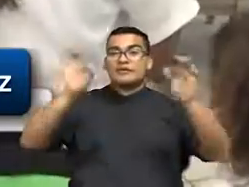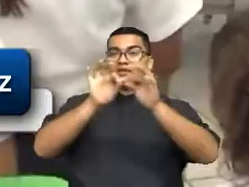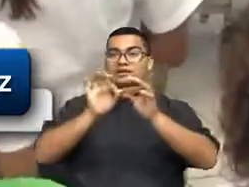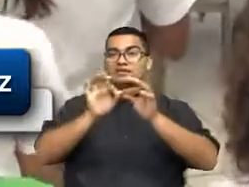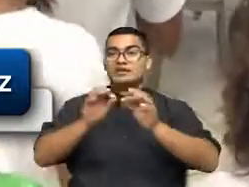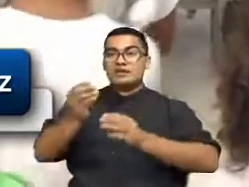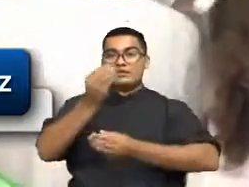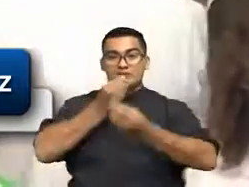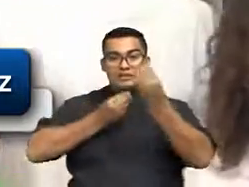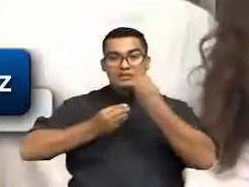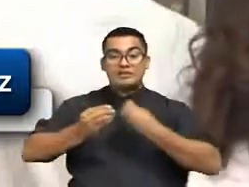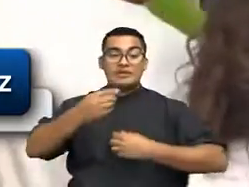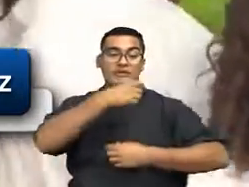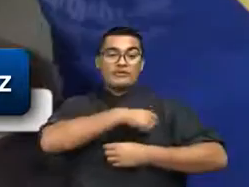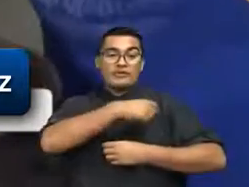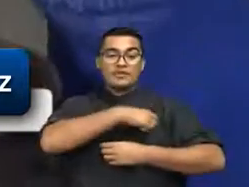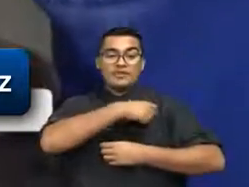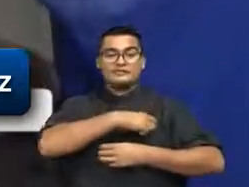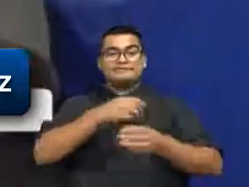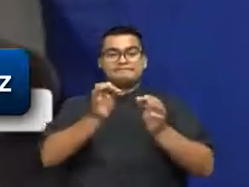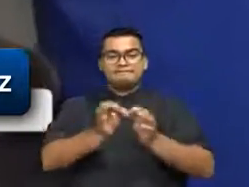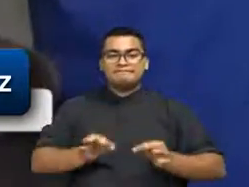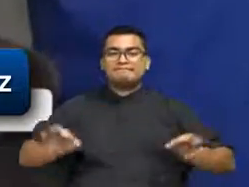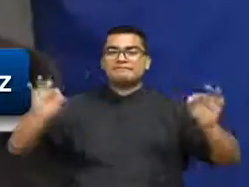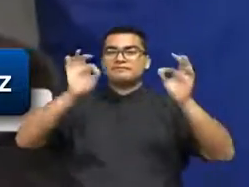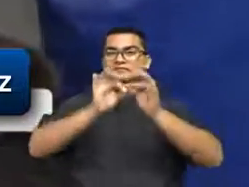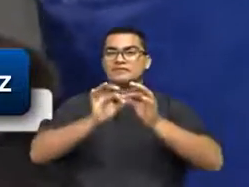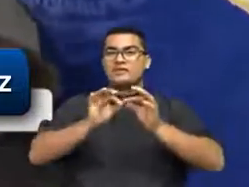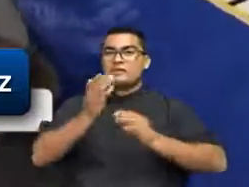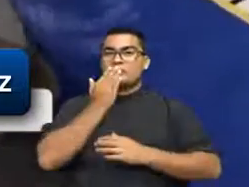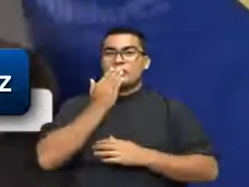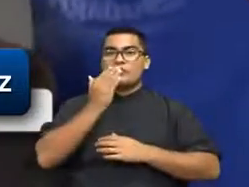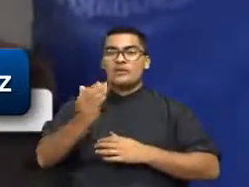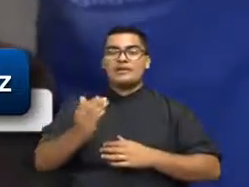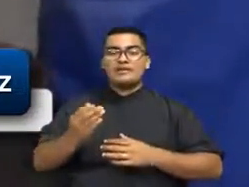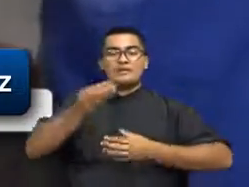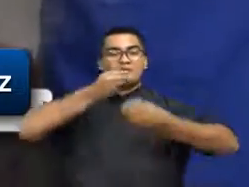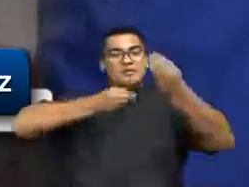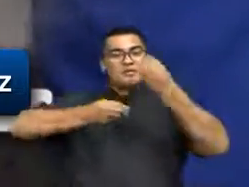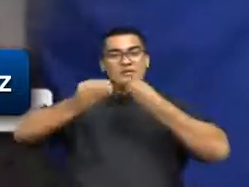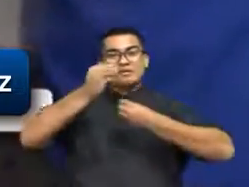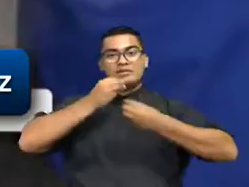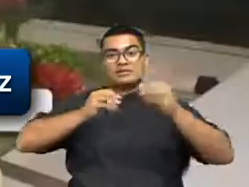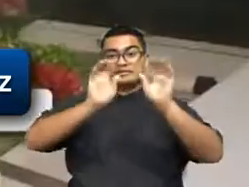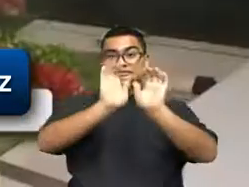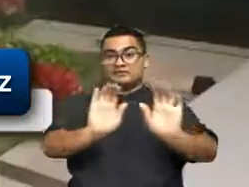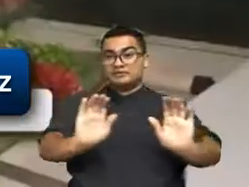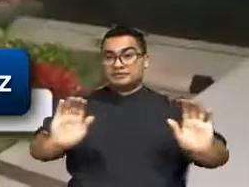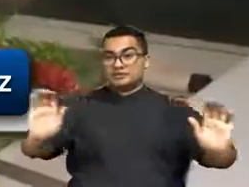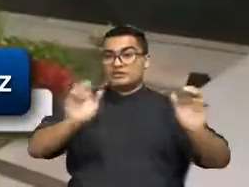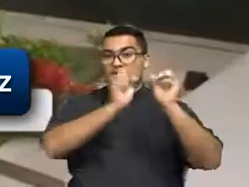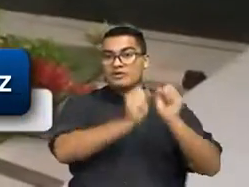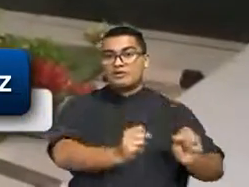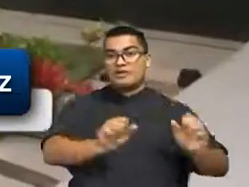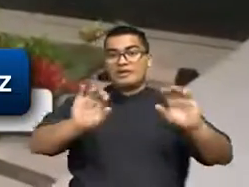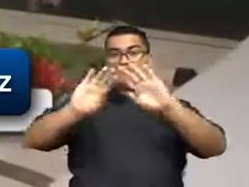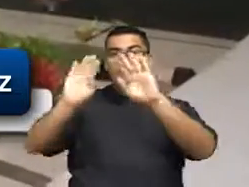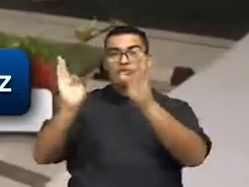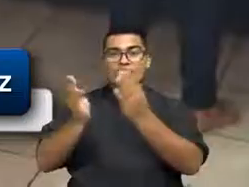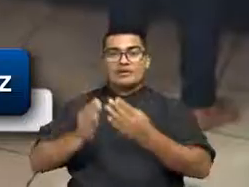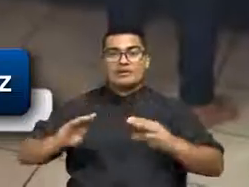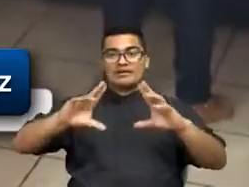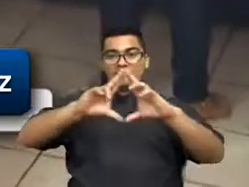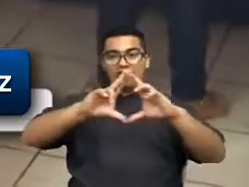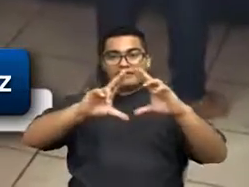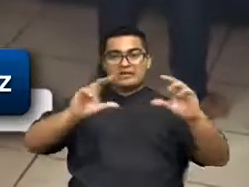un alimento fundamental para la buena alimentación de los niños y las niñas en Nicaragua. Ahí estamos viendo las madres de familia, los